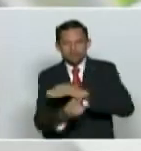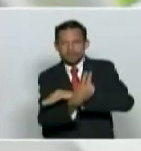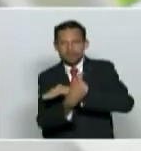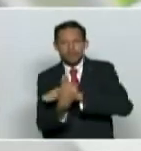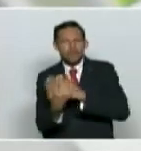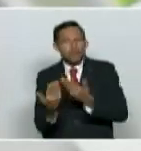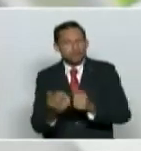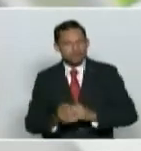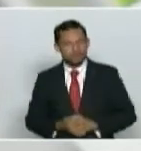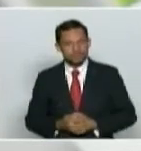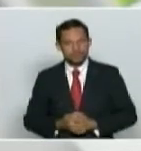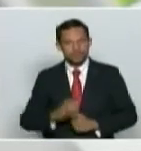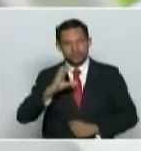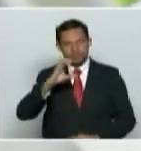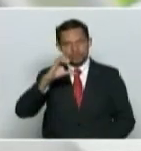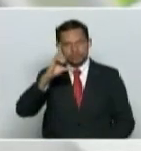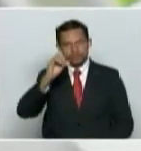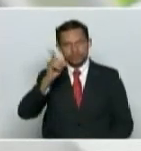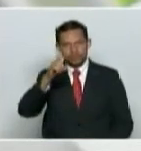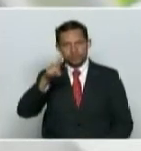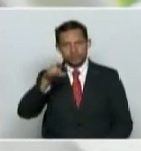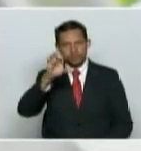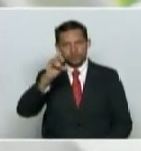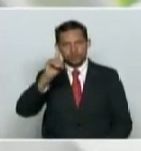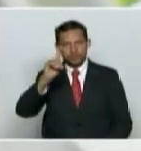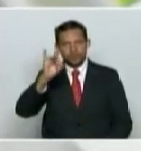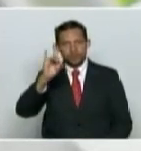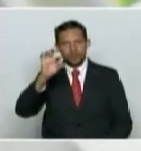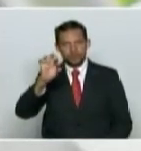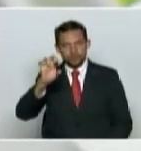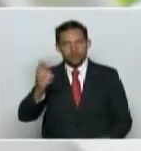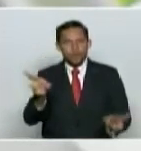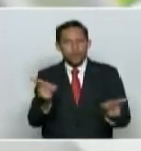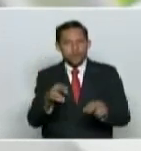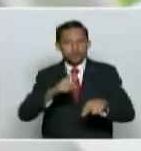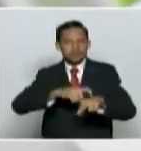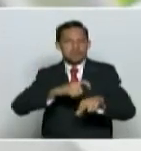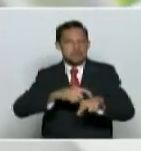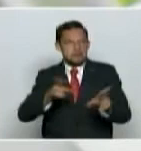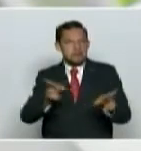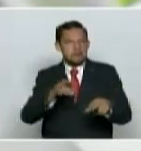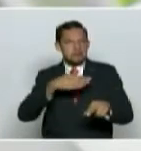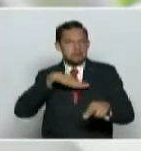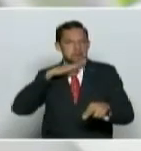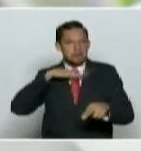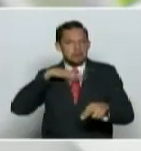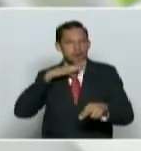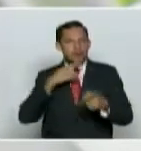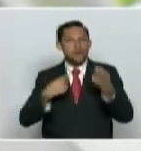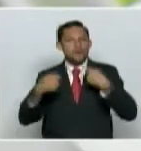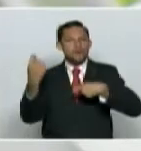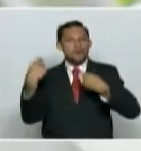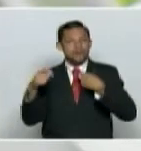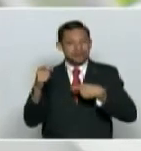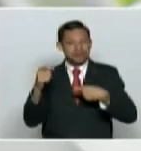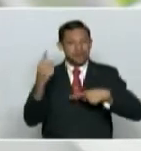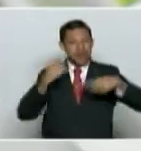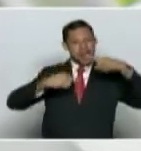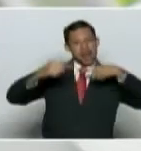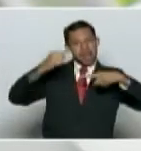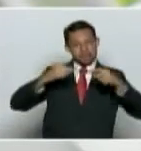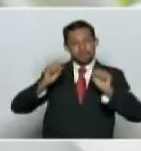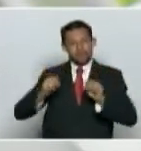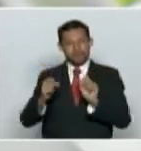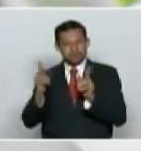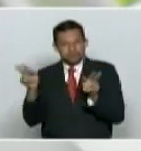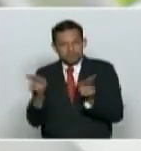programa. Bueno, Close Up, como ya les decía, es un microprograma que ustedes pueden ver entre comerciales en la pauta comercial de nuestro canal.